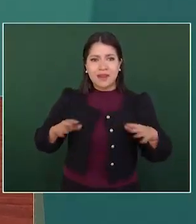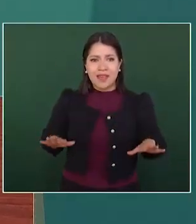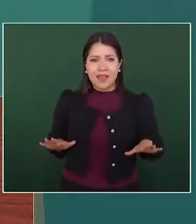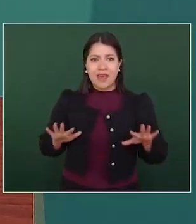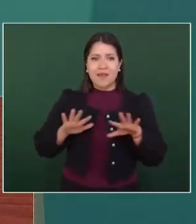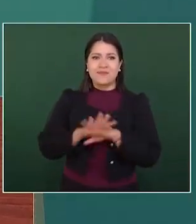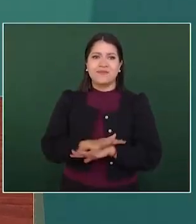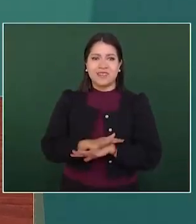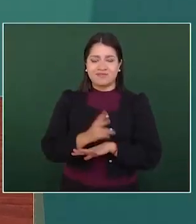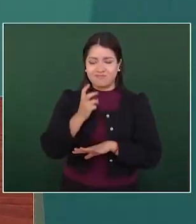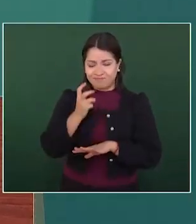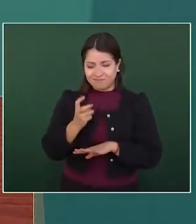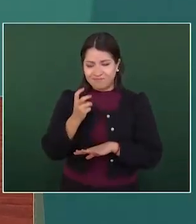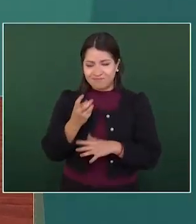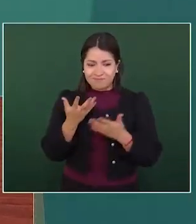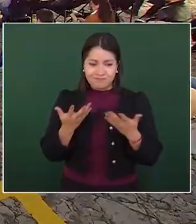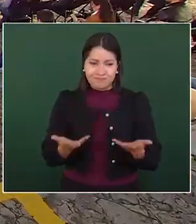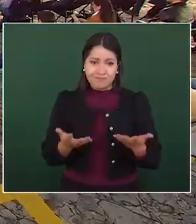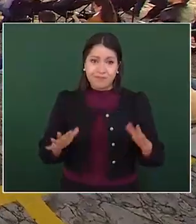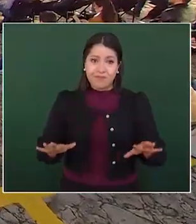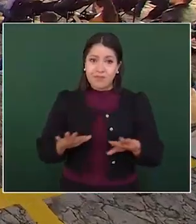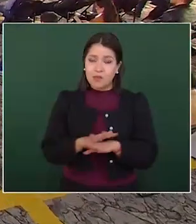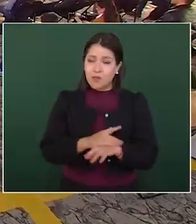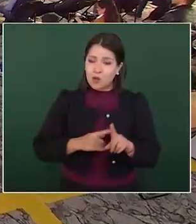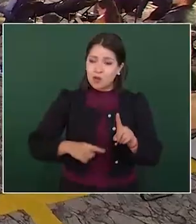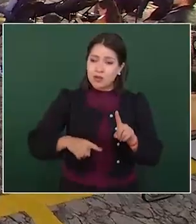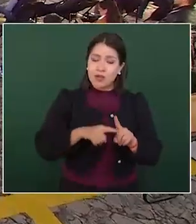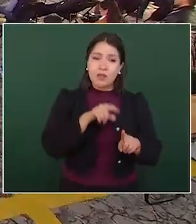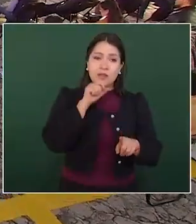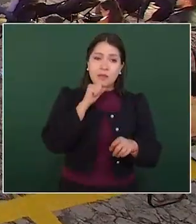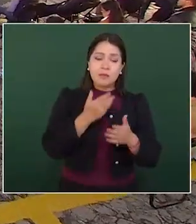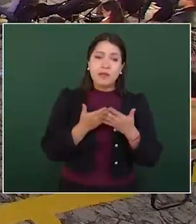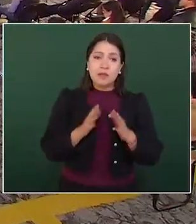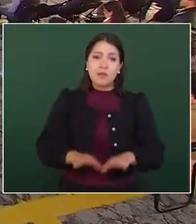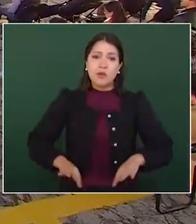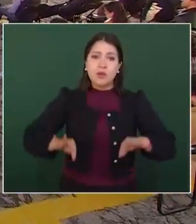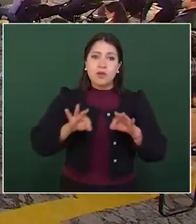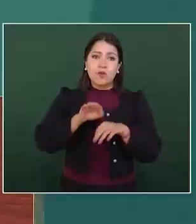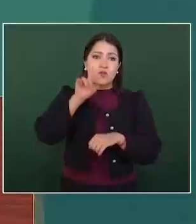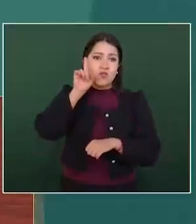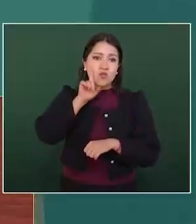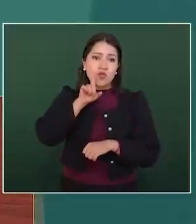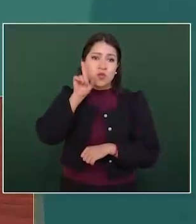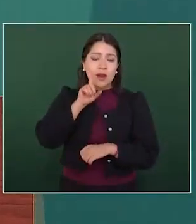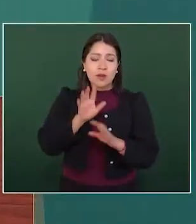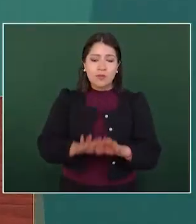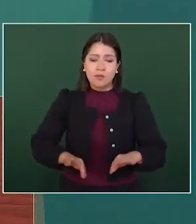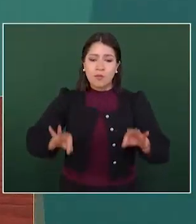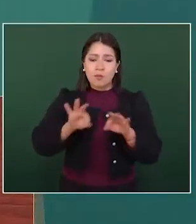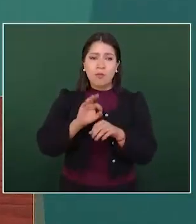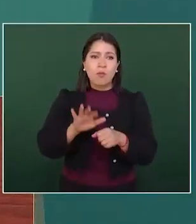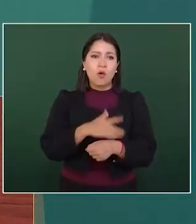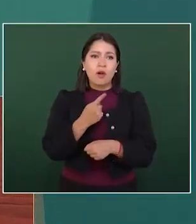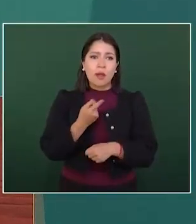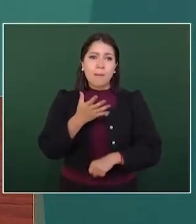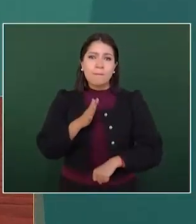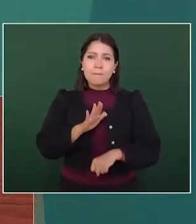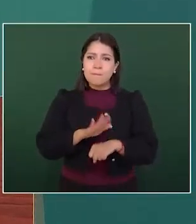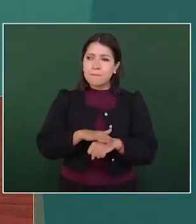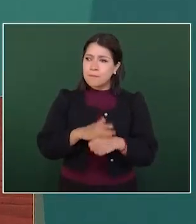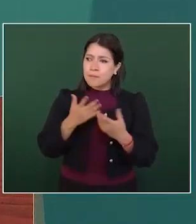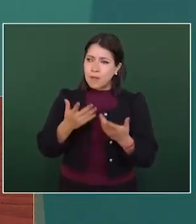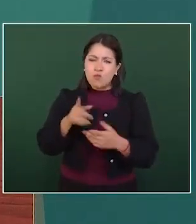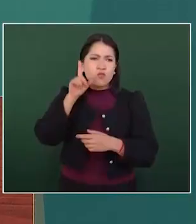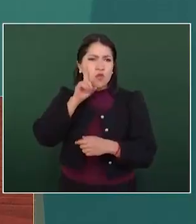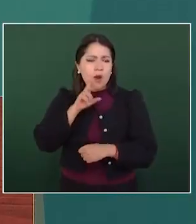Y en ese cambio, pues siempre considerar a la mujer como una pieza fundamental, ya que somos más solidarias,